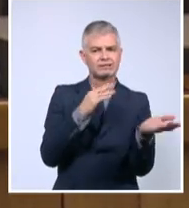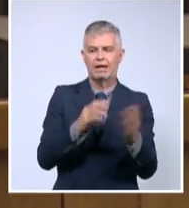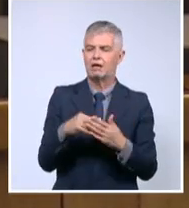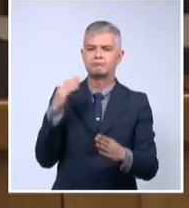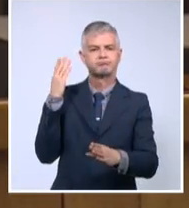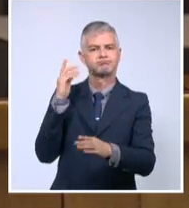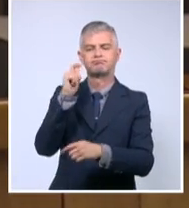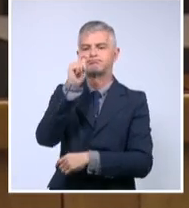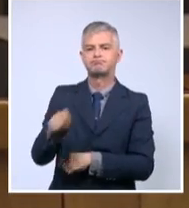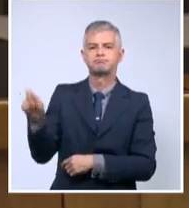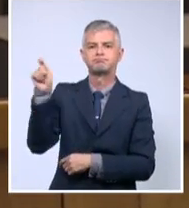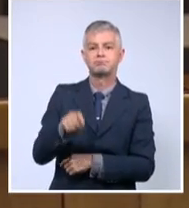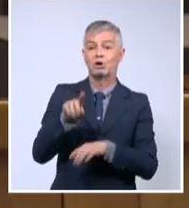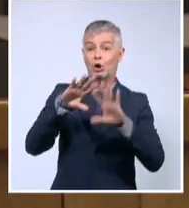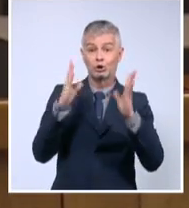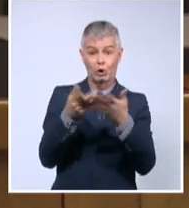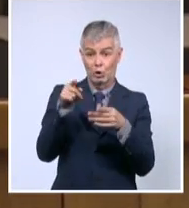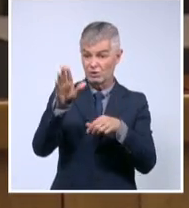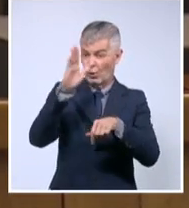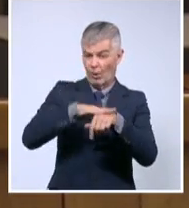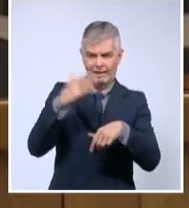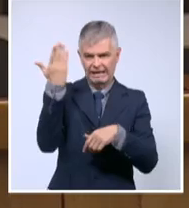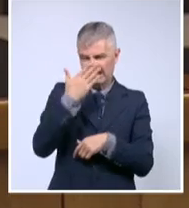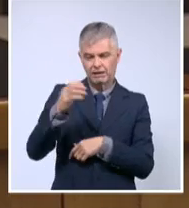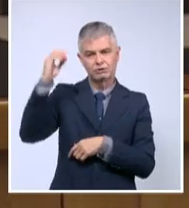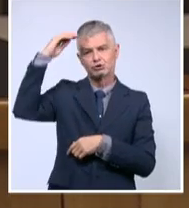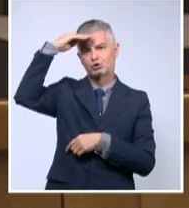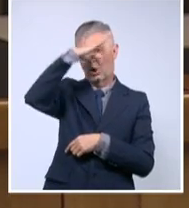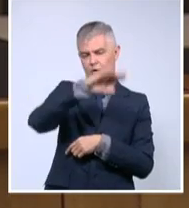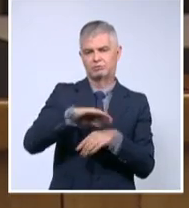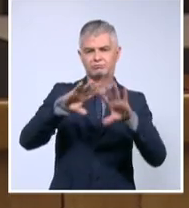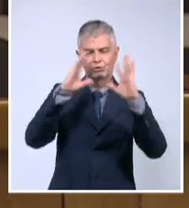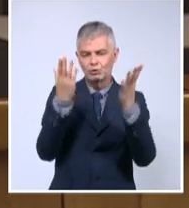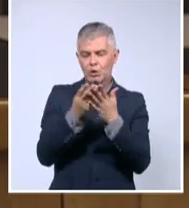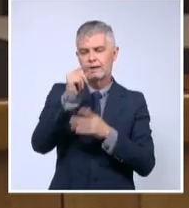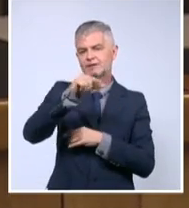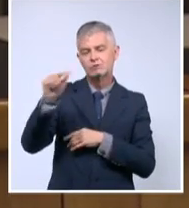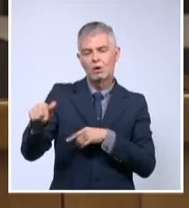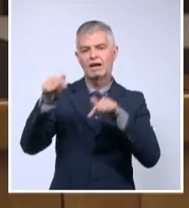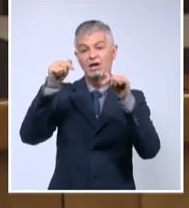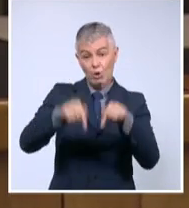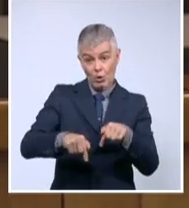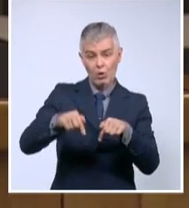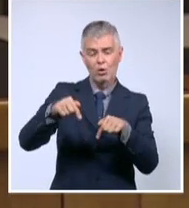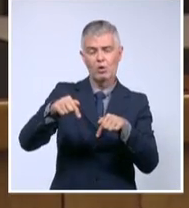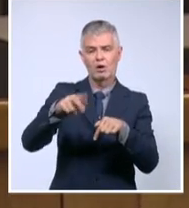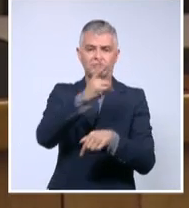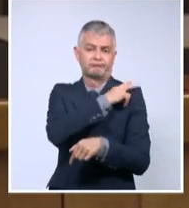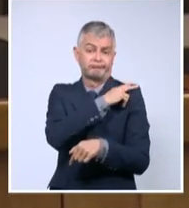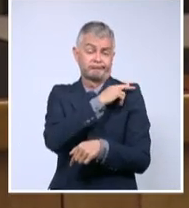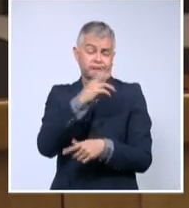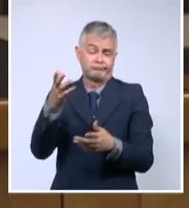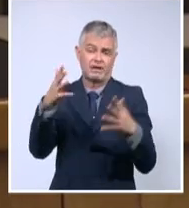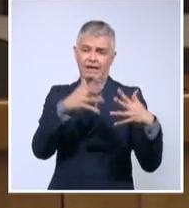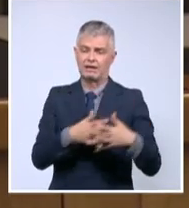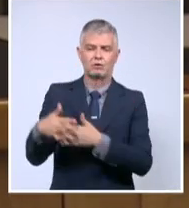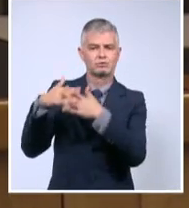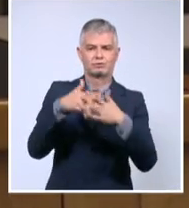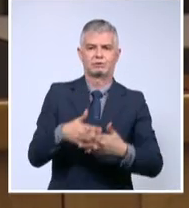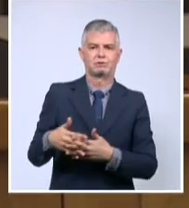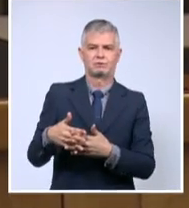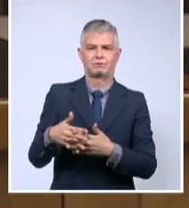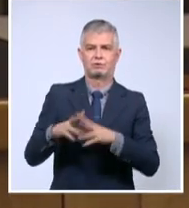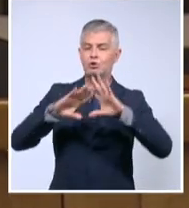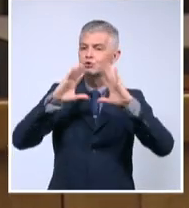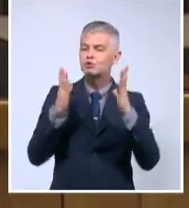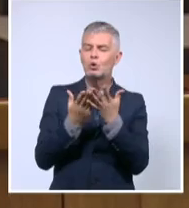marca Trump y el sello de la cohorte de extremistas que inescrupulosamente hoy gobiernan ese país. En los medios de